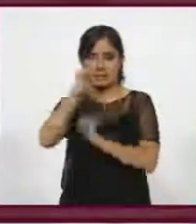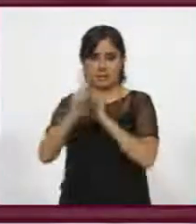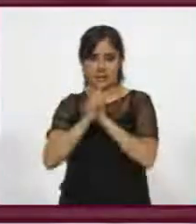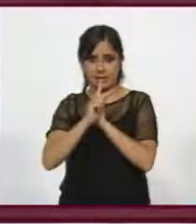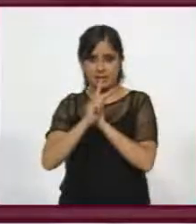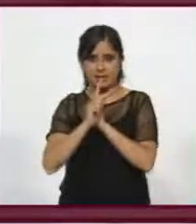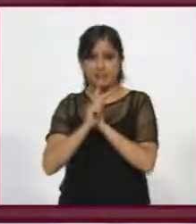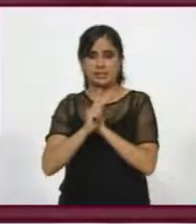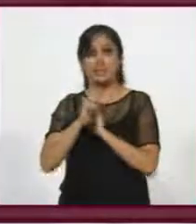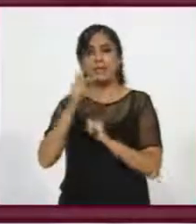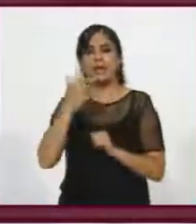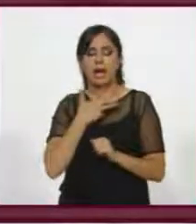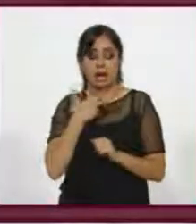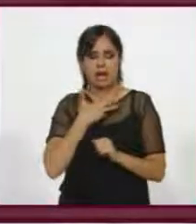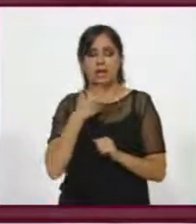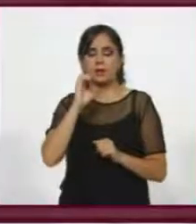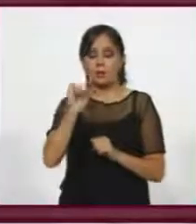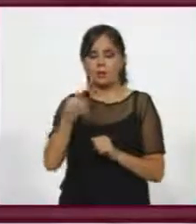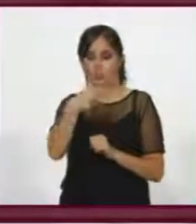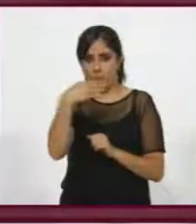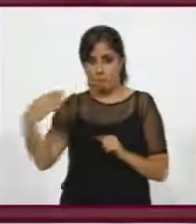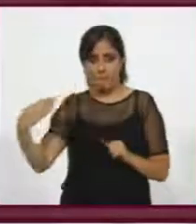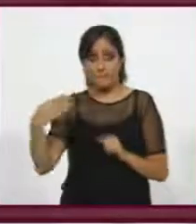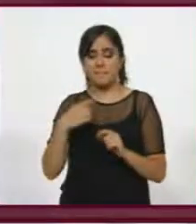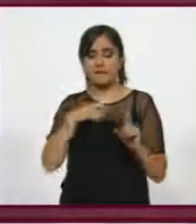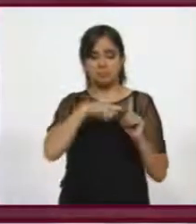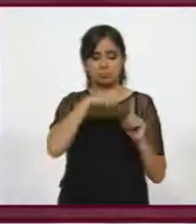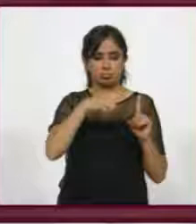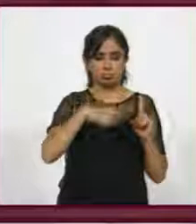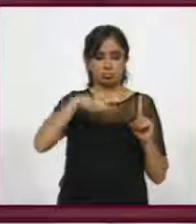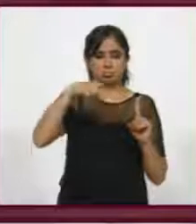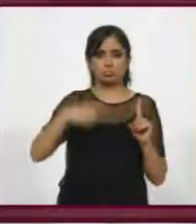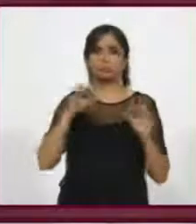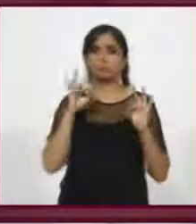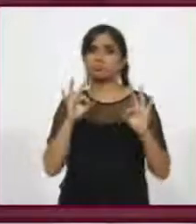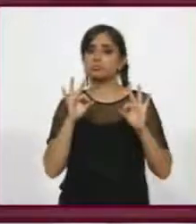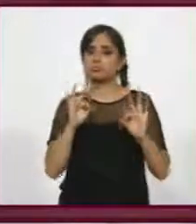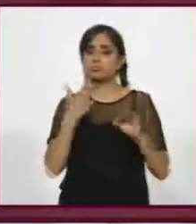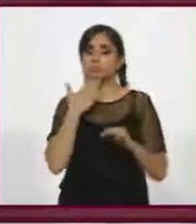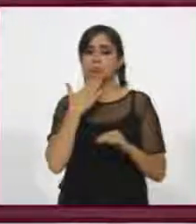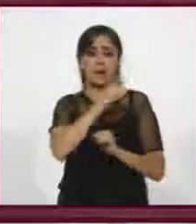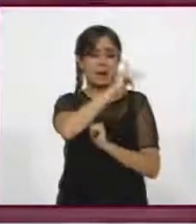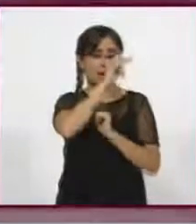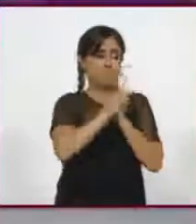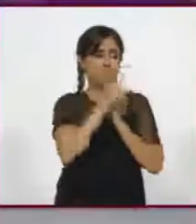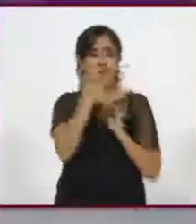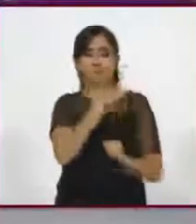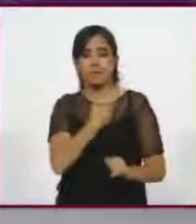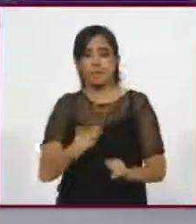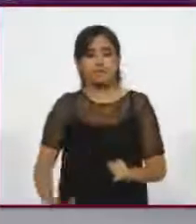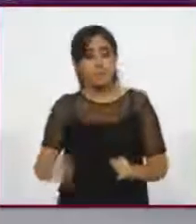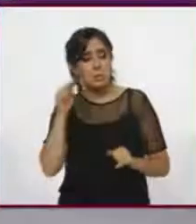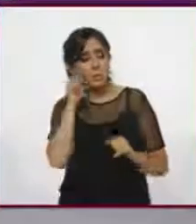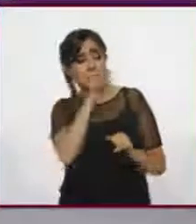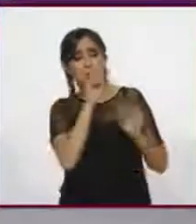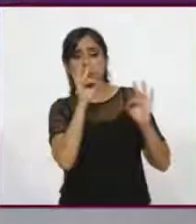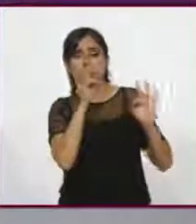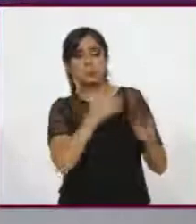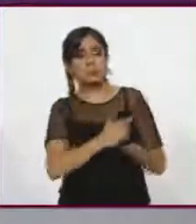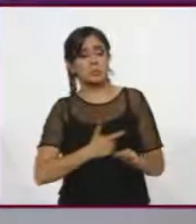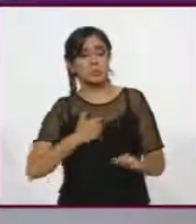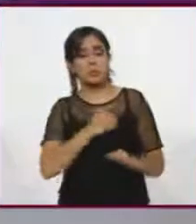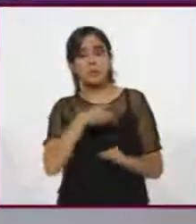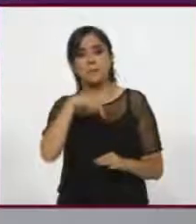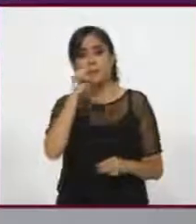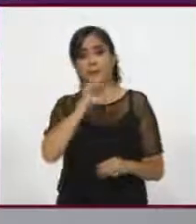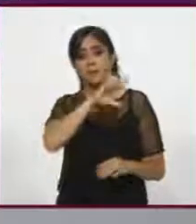Misma tendencia, el periodo de Obama es un periodo donde se ve bien tanto al país como al presidente, pero si ves